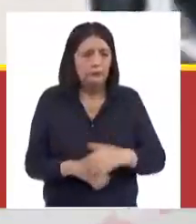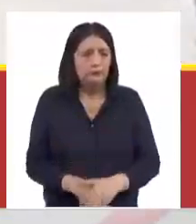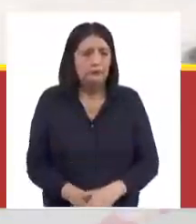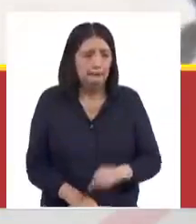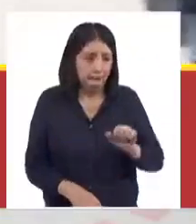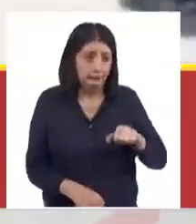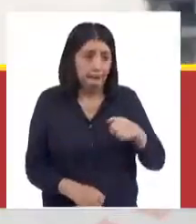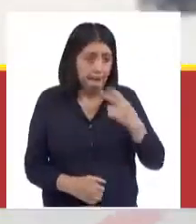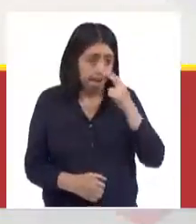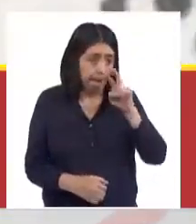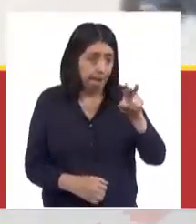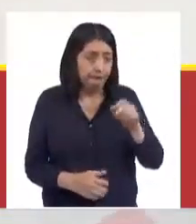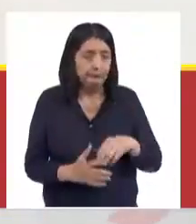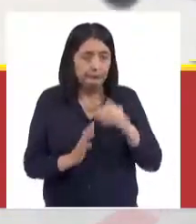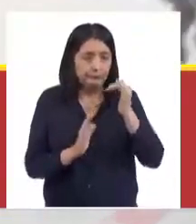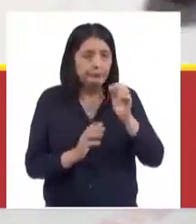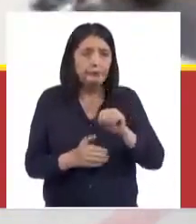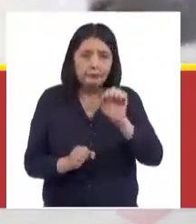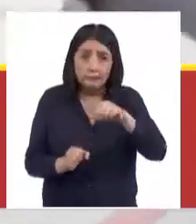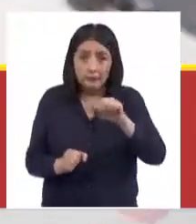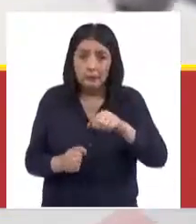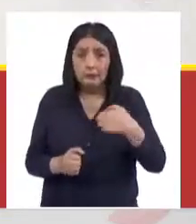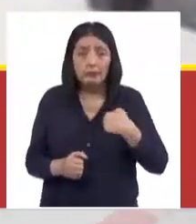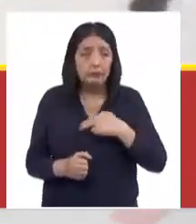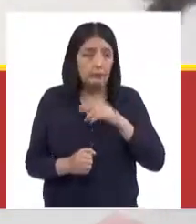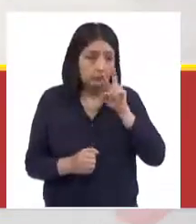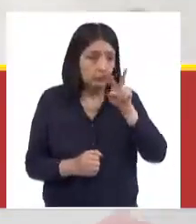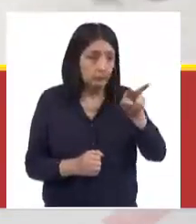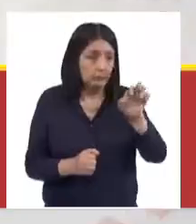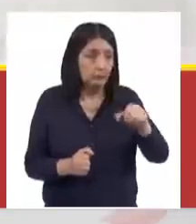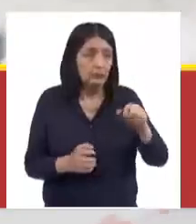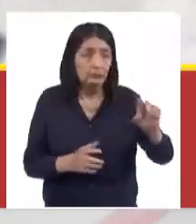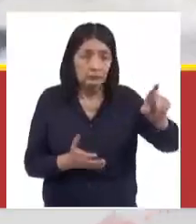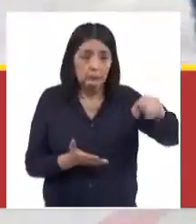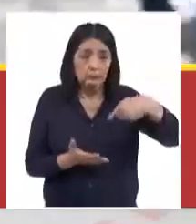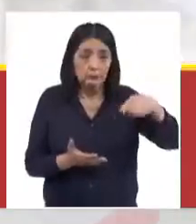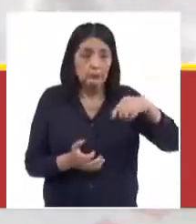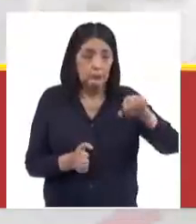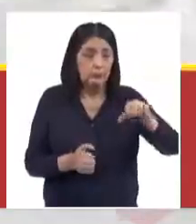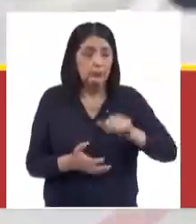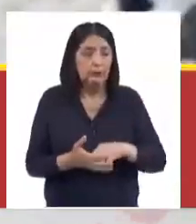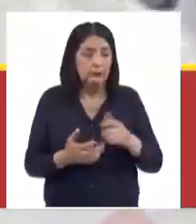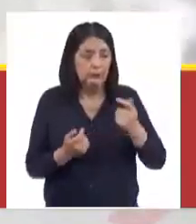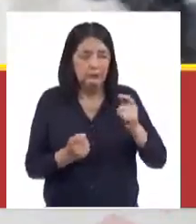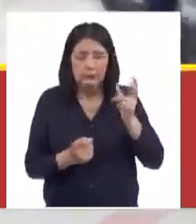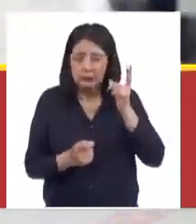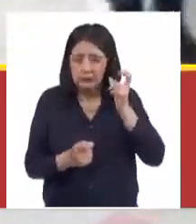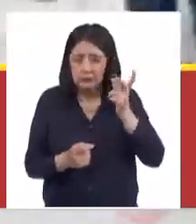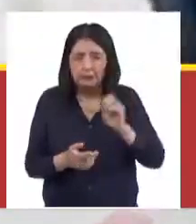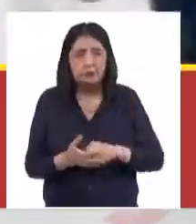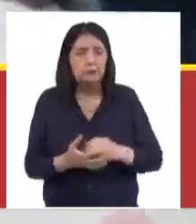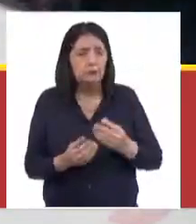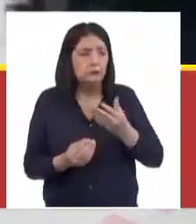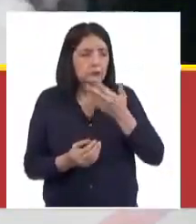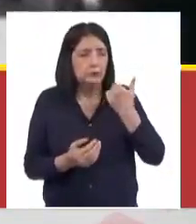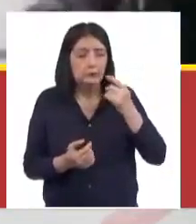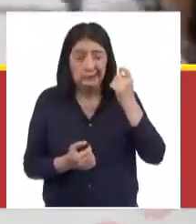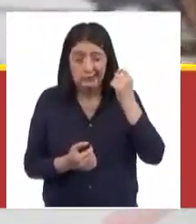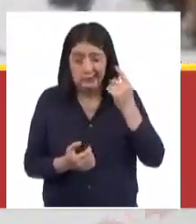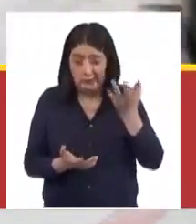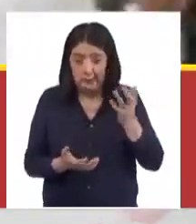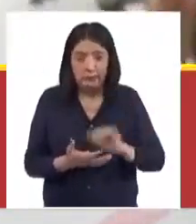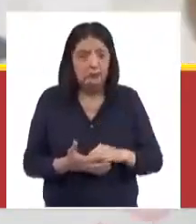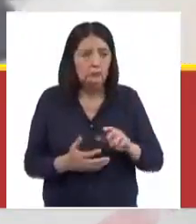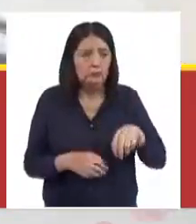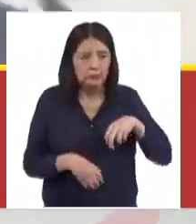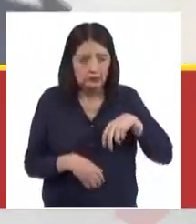Estamos visualizando además esta... Estamos visualizando las imágenes que nos envías, Alindor. Tratamos de escucharte mucho mejor. Entendemos que